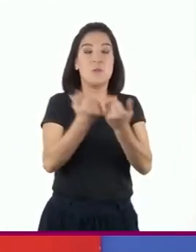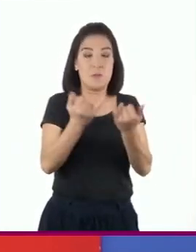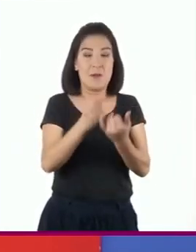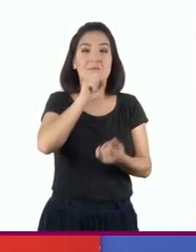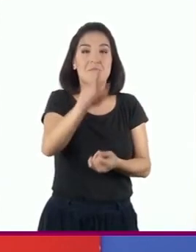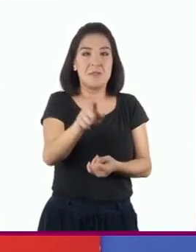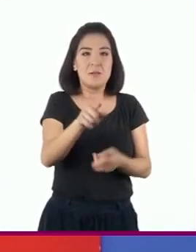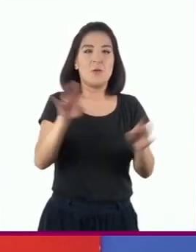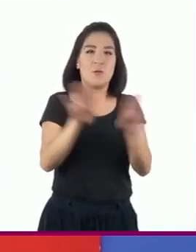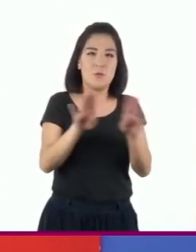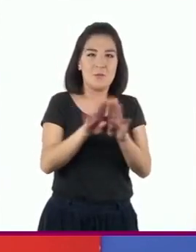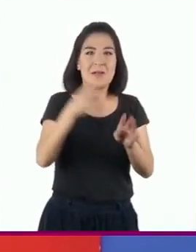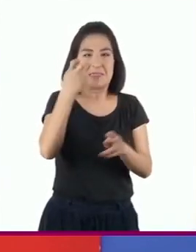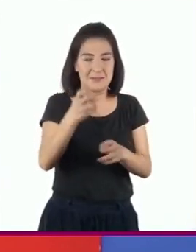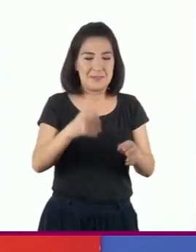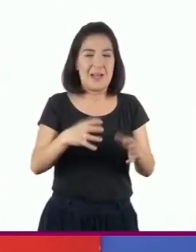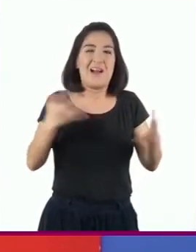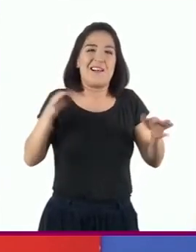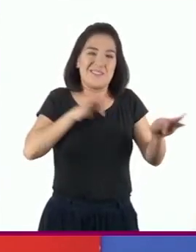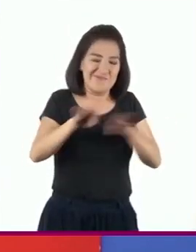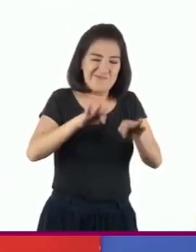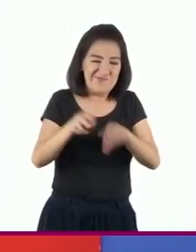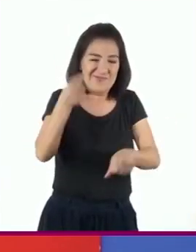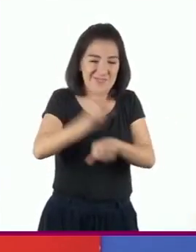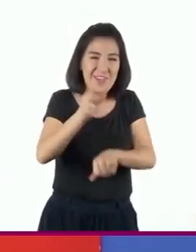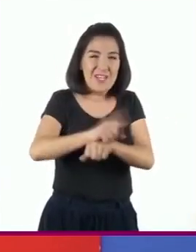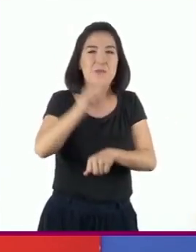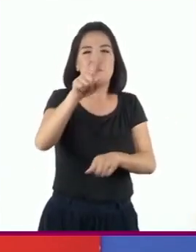por tu libro, profesor. Muchas gracias, maestra.